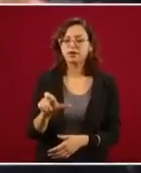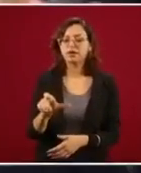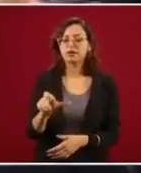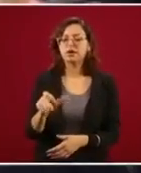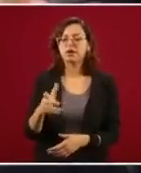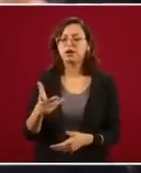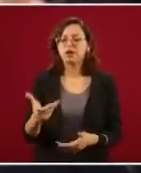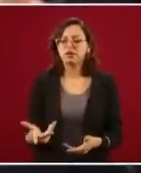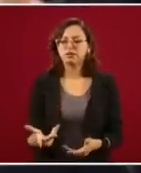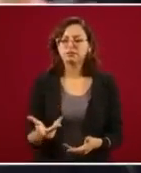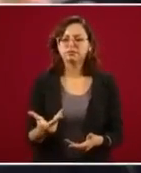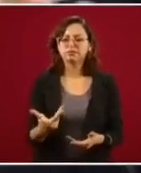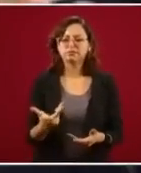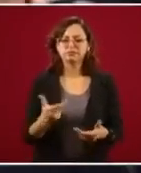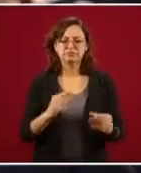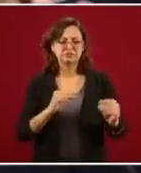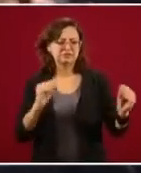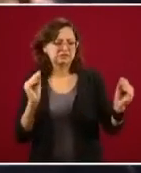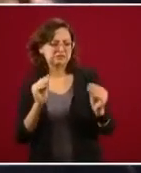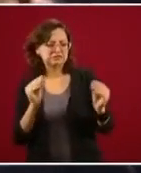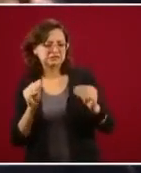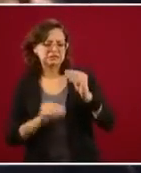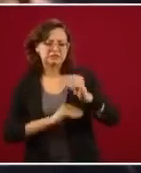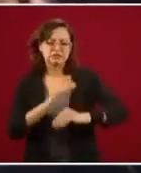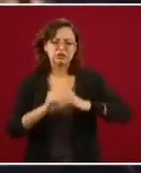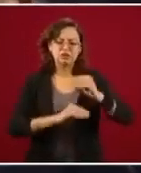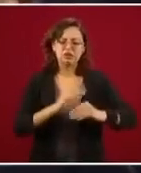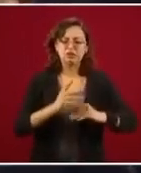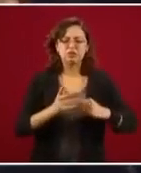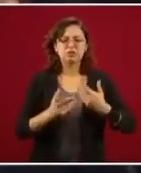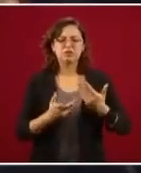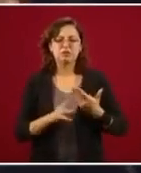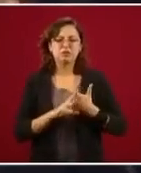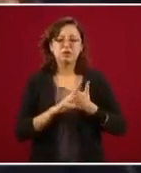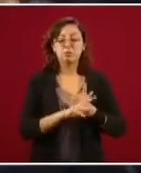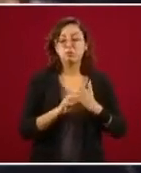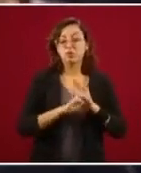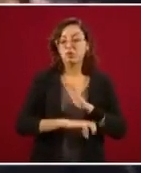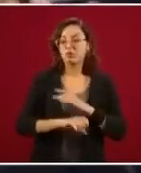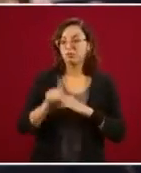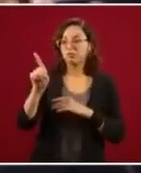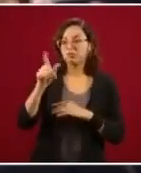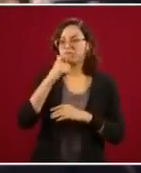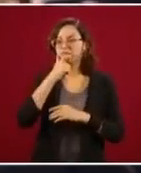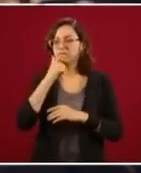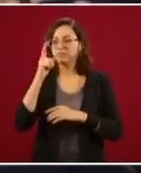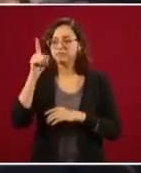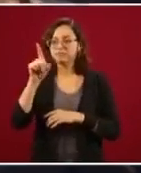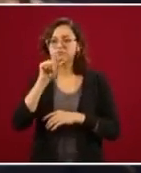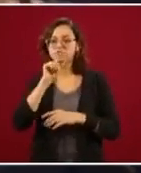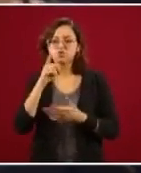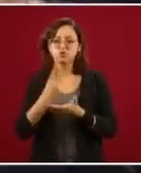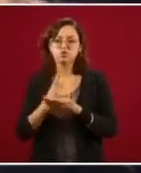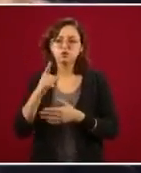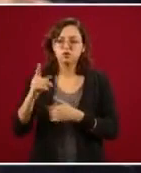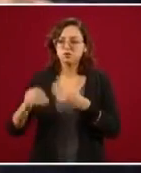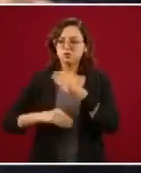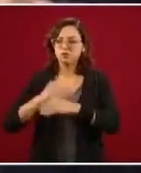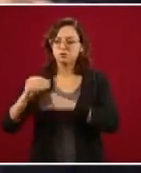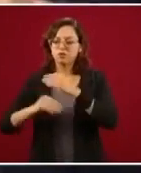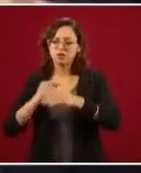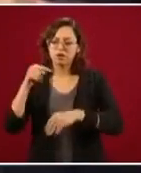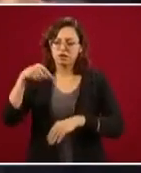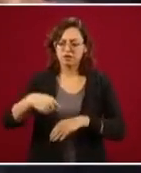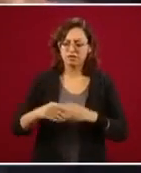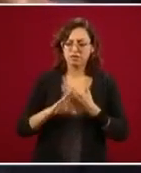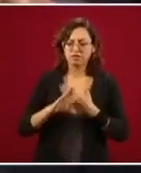las controversias que han surgido en otros países como en el Reino Unido debido al pollo clorado? La importación de